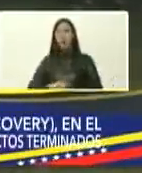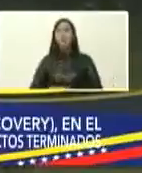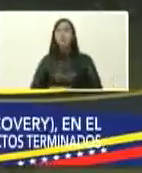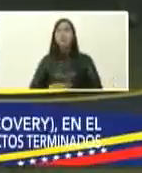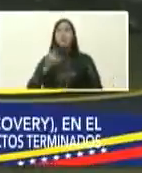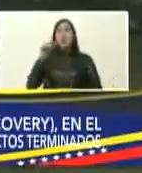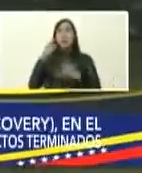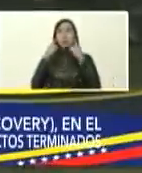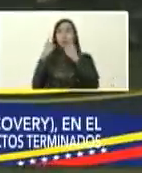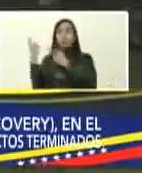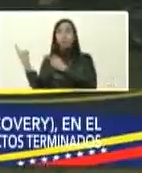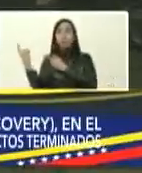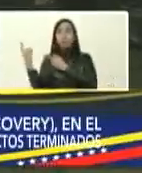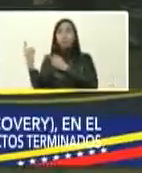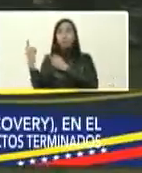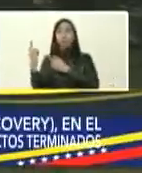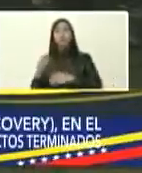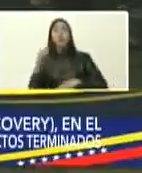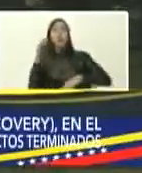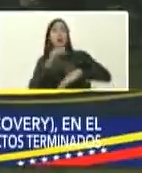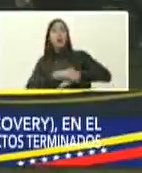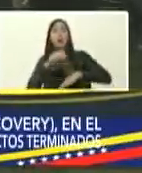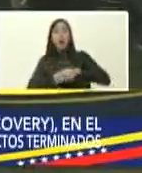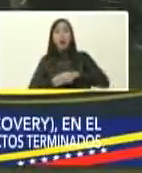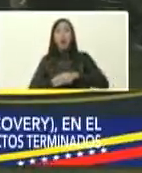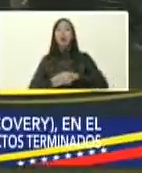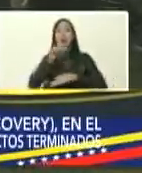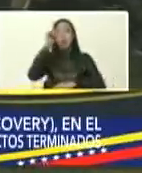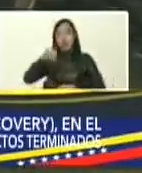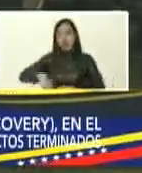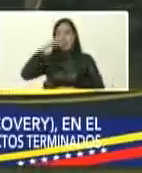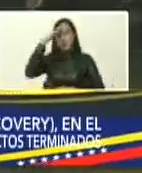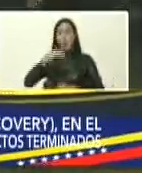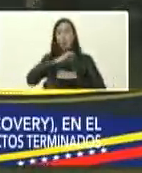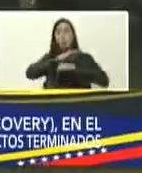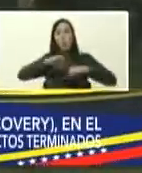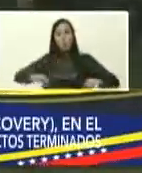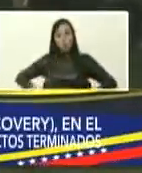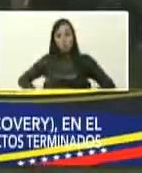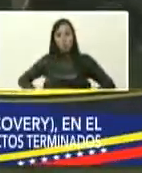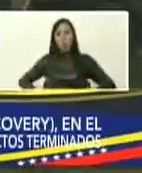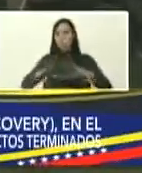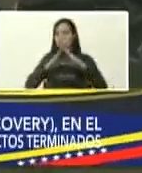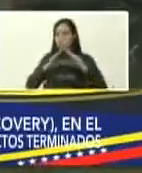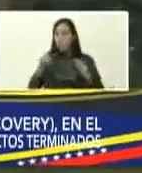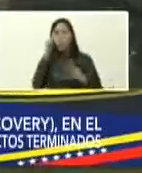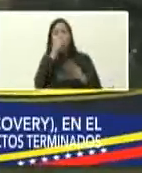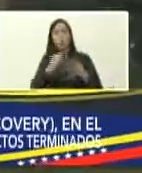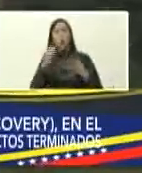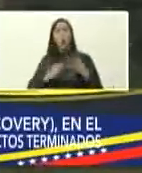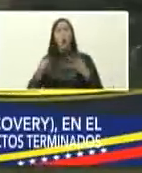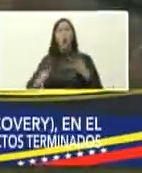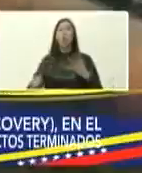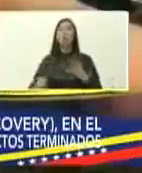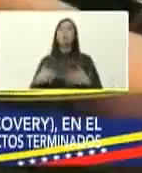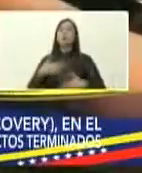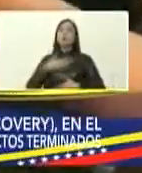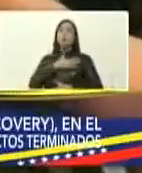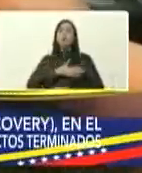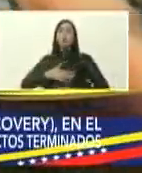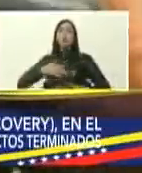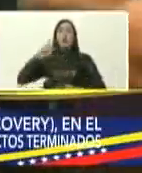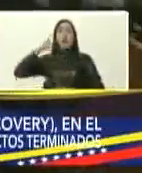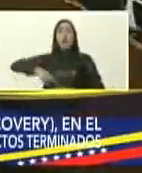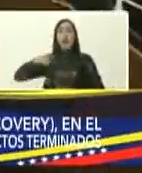que ven ahí, el calzado Los Charlie, para los oficiales de la Armada, y así como eso, muchos otros productos que satisfacen la necesidad